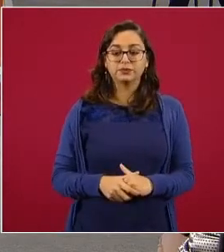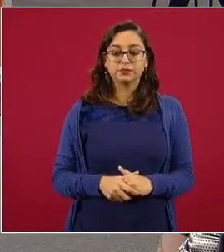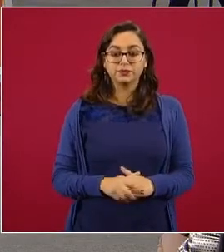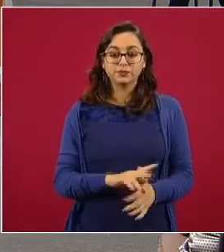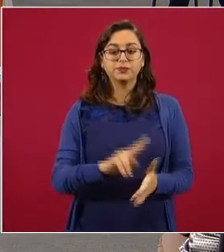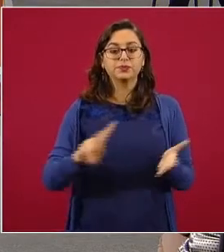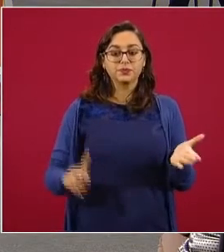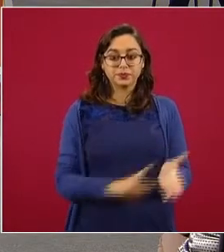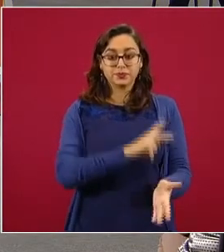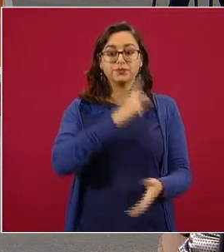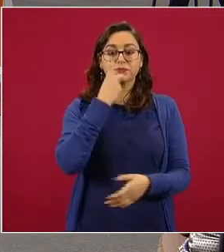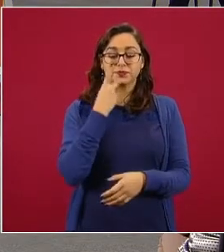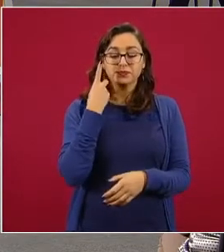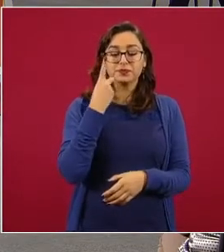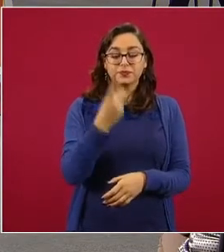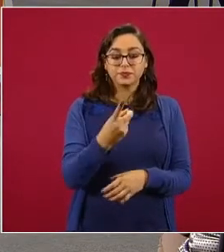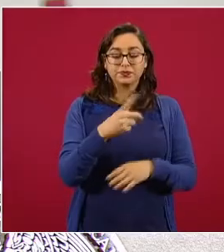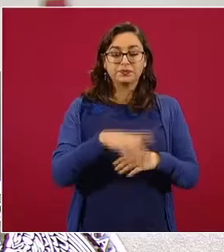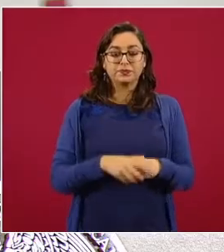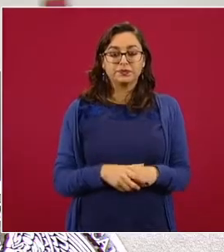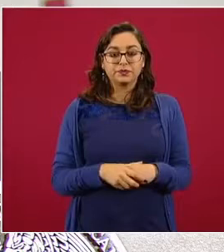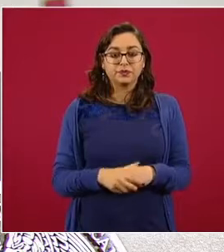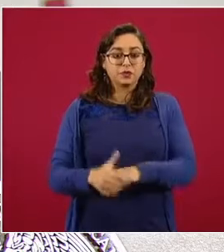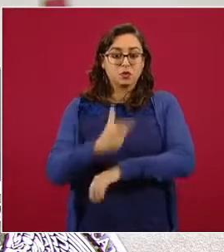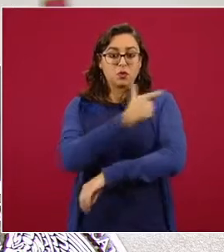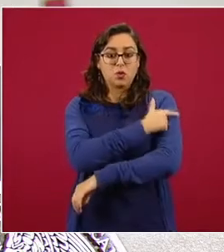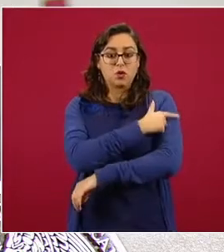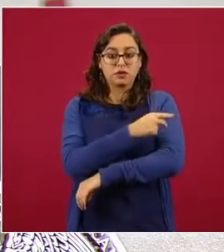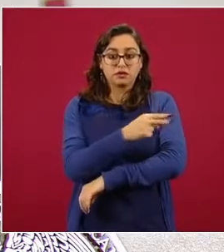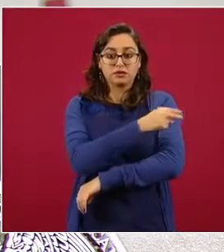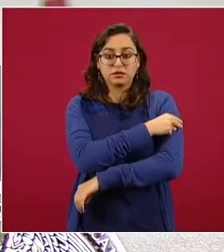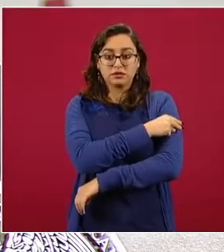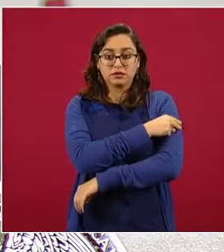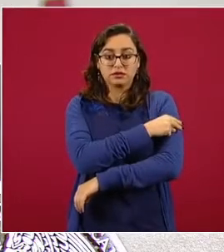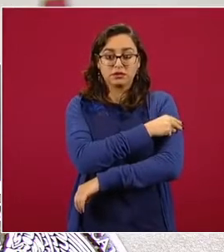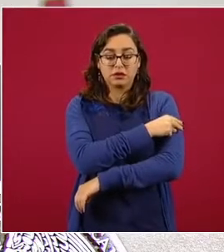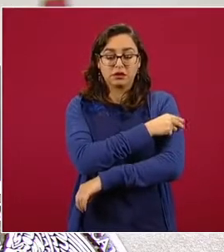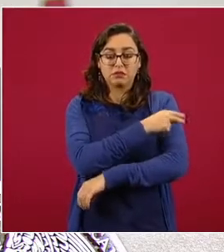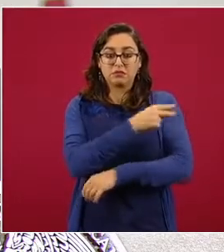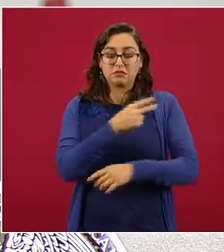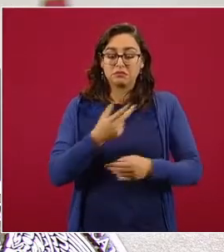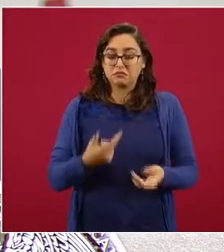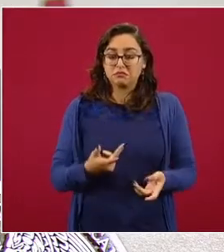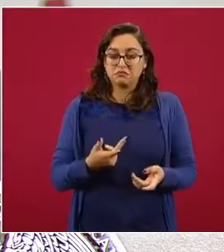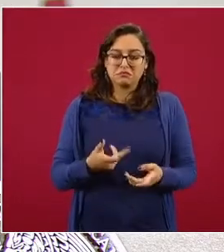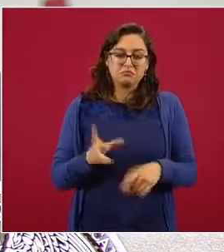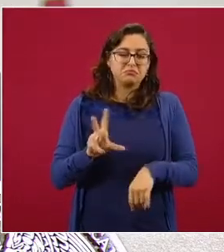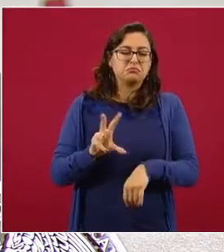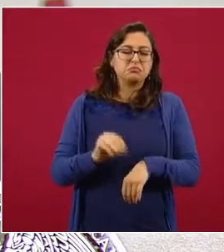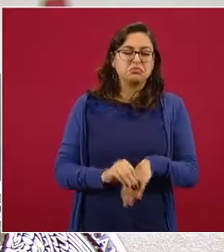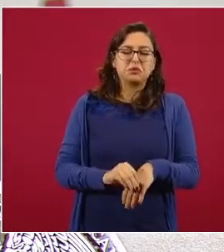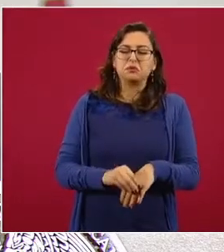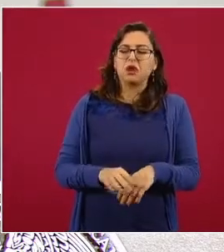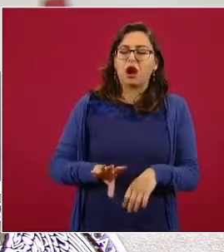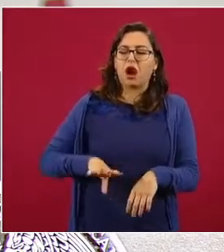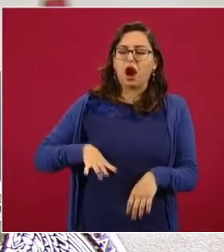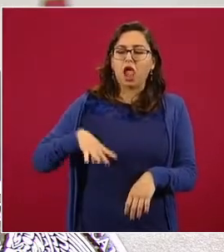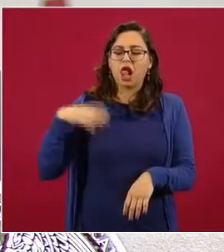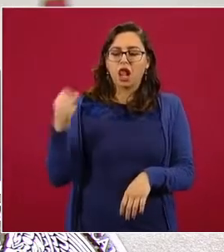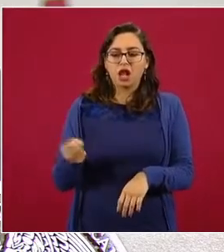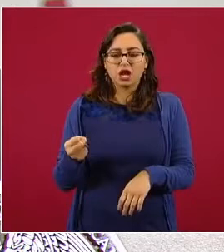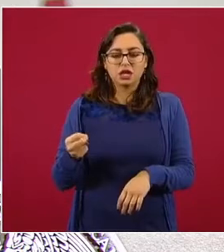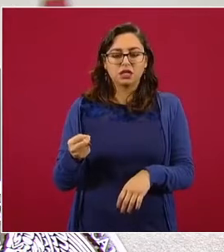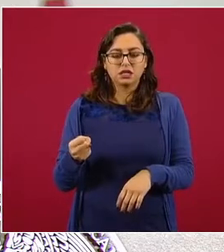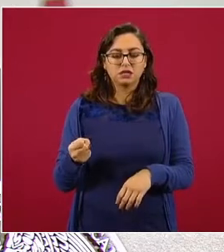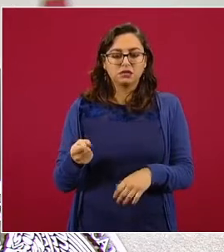Reiteramos que en la Guardia Nacional no se tolerarán abusos o uso